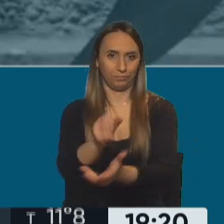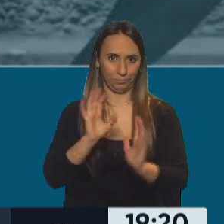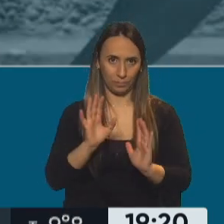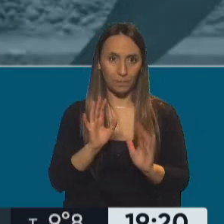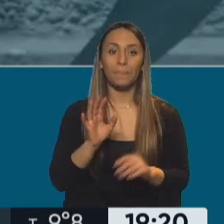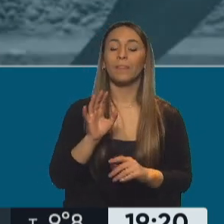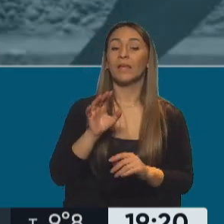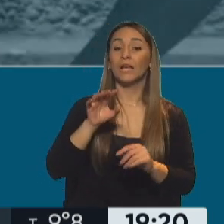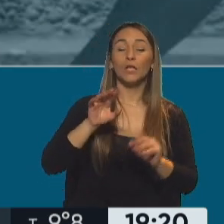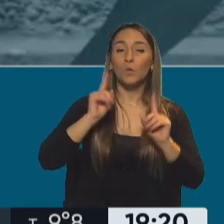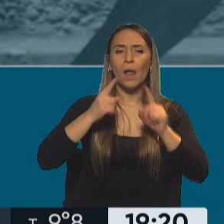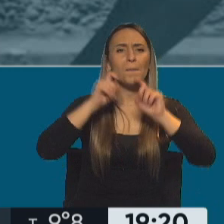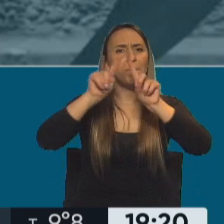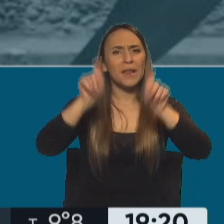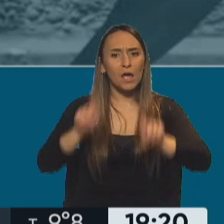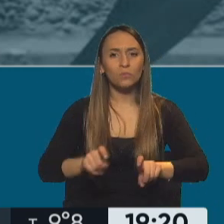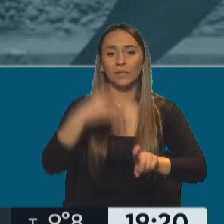página